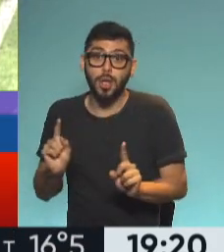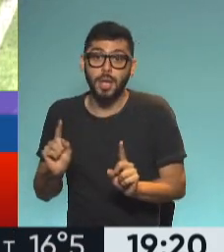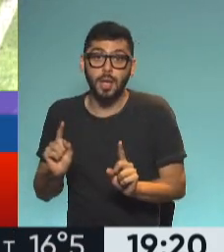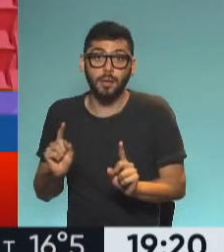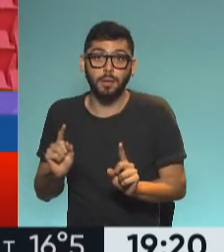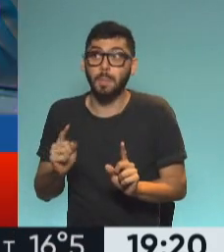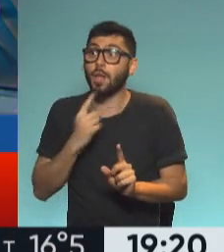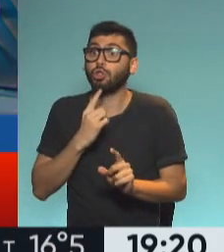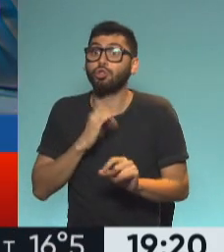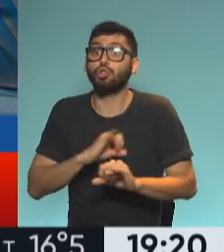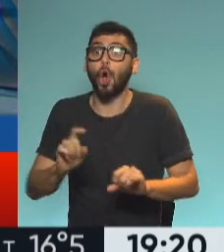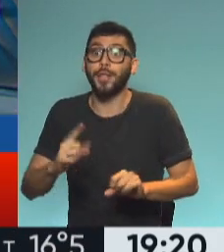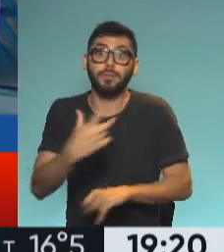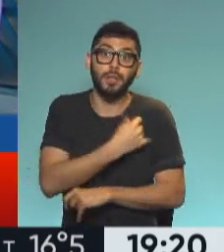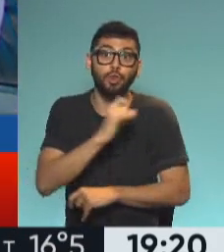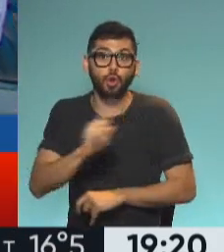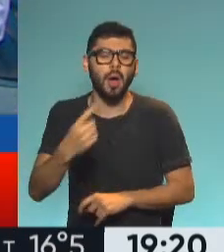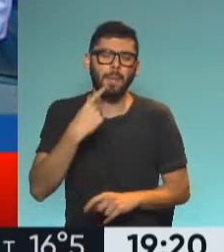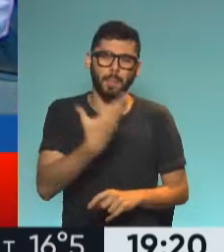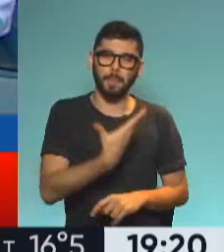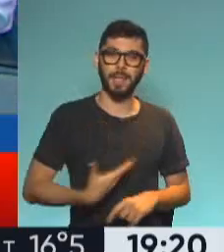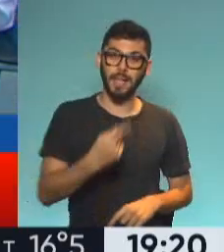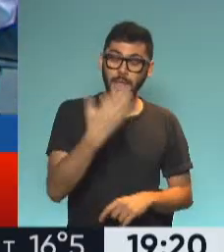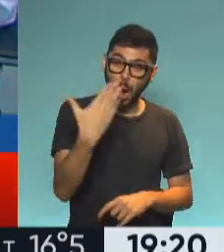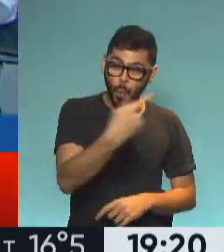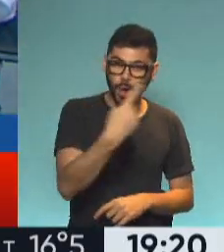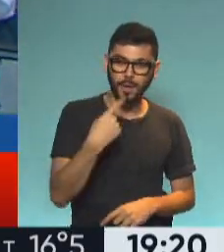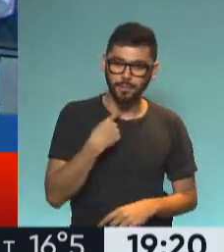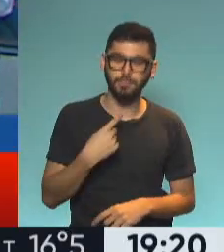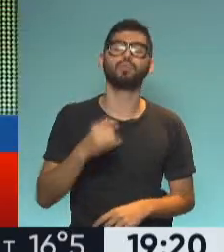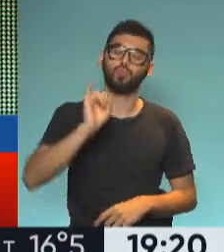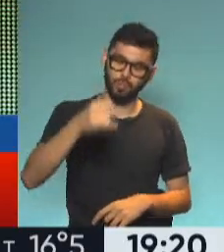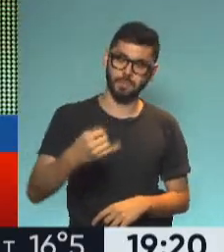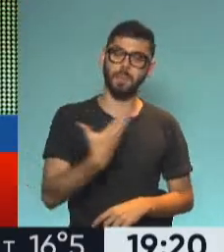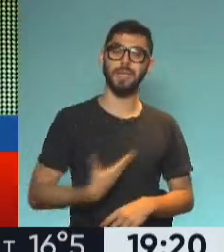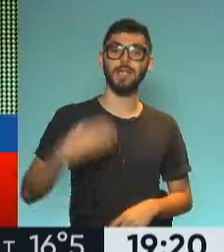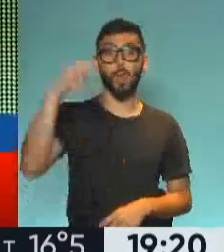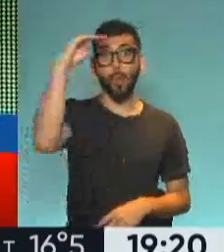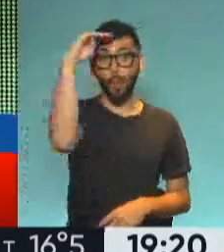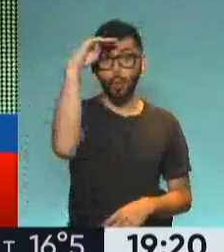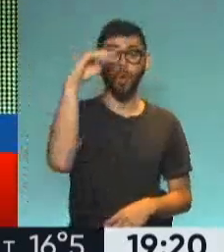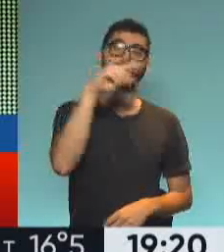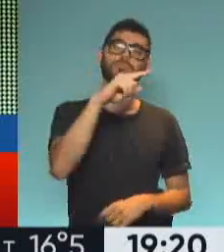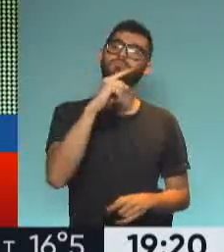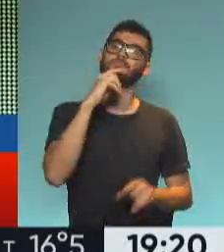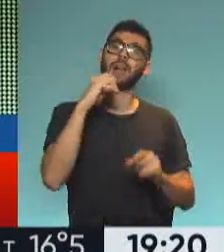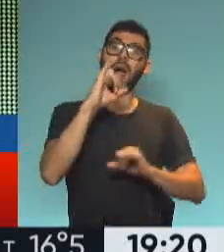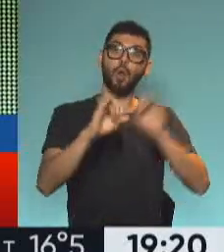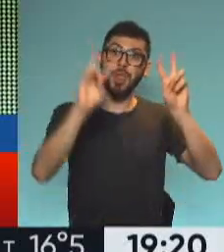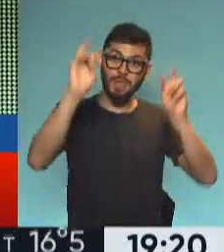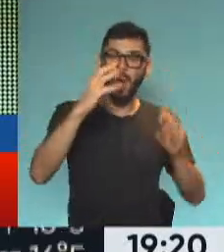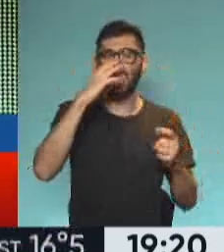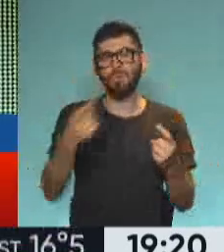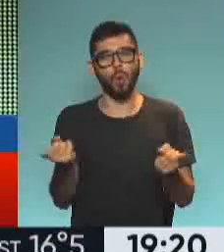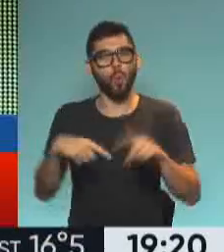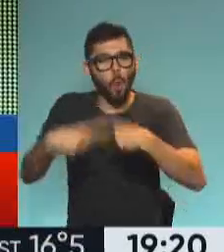Ahora no, no vas a hablar de los jugadores. Vamos a escuchar a Bolsonaro, ¿te parece? Dale. Vamos a compartir lo que decía Bolsonaro justamente acerca de la Copa de América y después volvemos, porque la pregunta